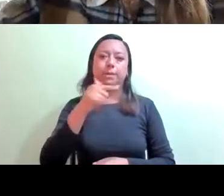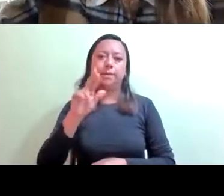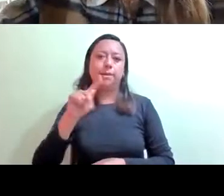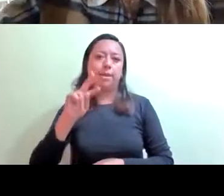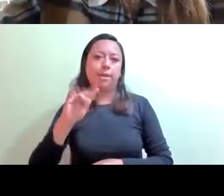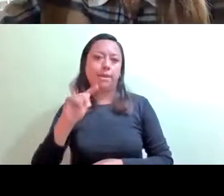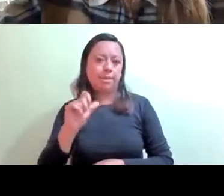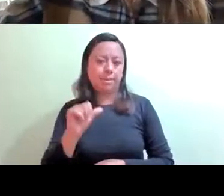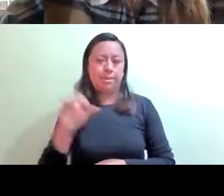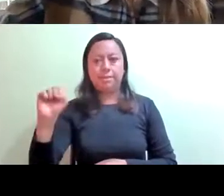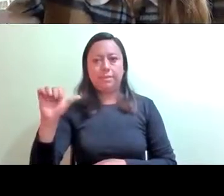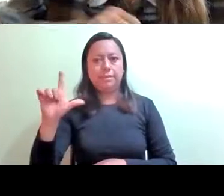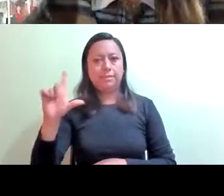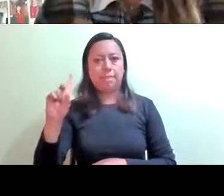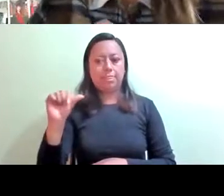En